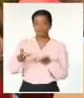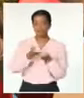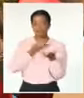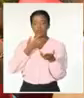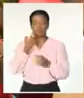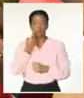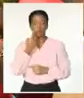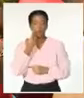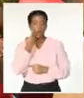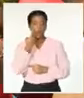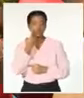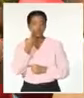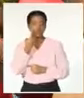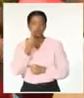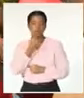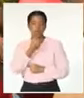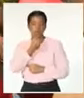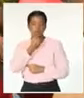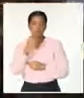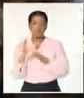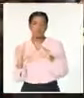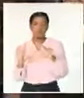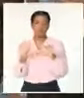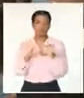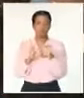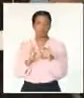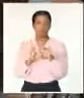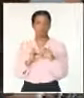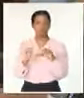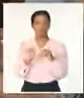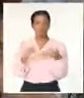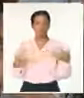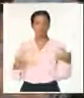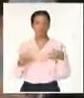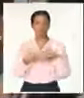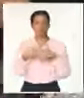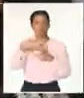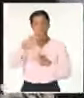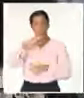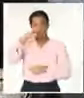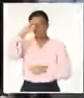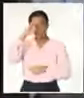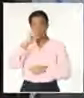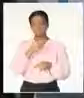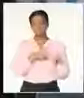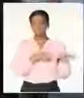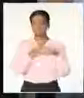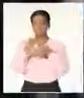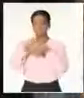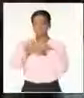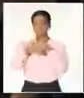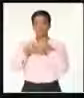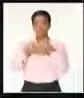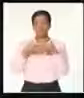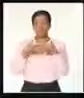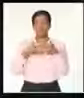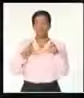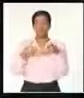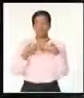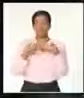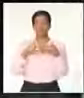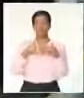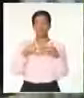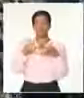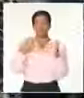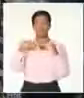se materializan claramente con Cuba. Como parte de la agenda del evento, la viceministra primera del MINSEX, Ana Teresita